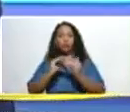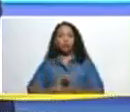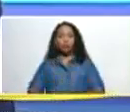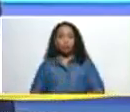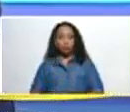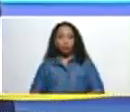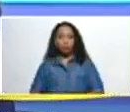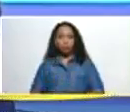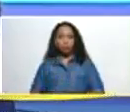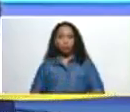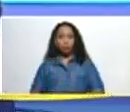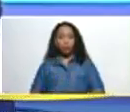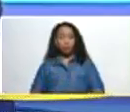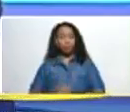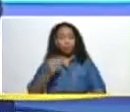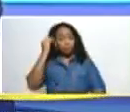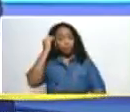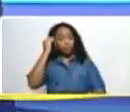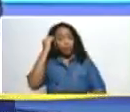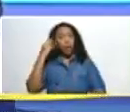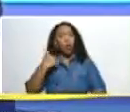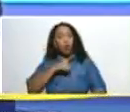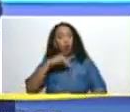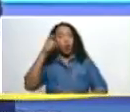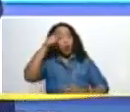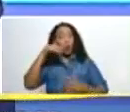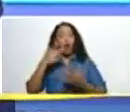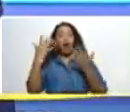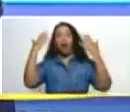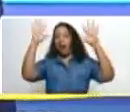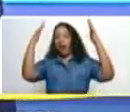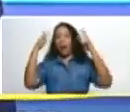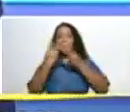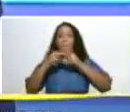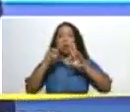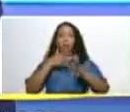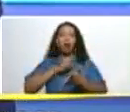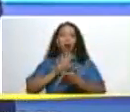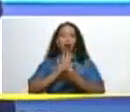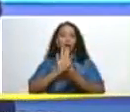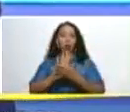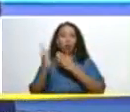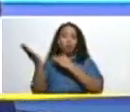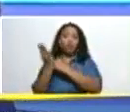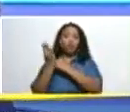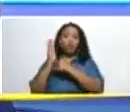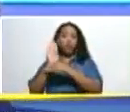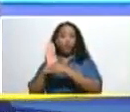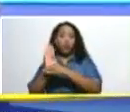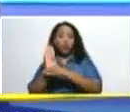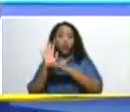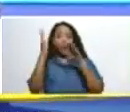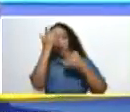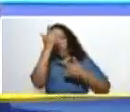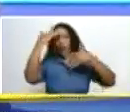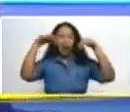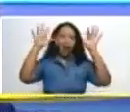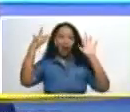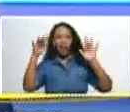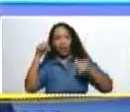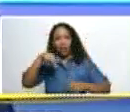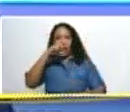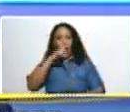Fíjense ustedes cómo nuestro pueblo pudo celebrar en paz, en armonía, protegido y seguro los carnavales de este año,